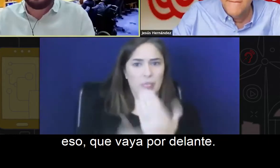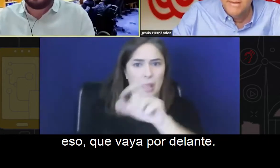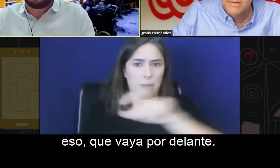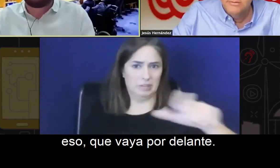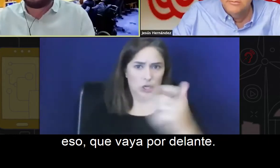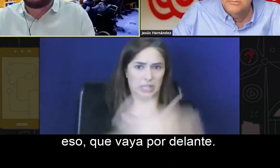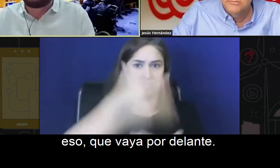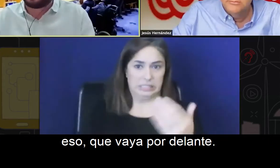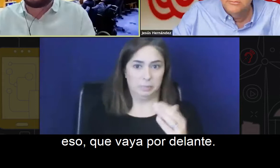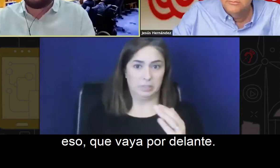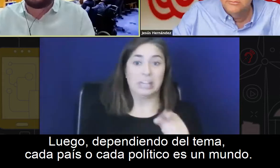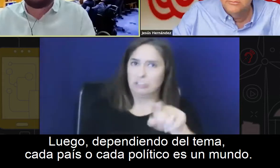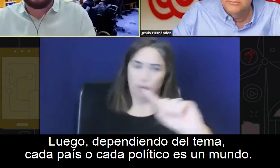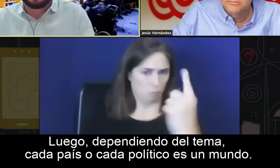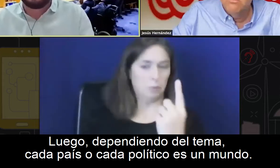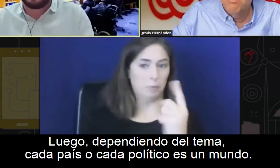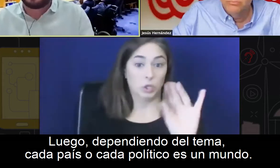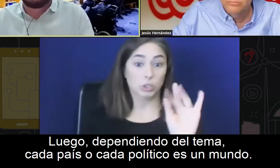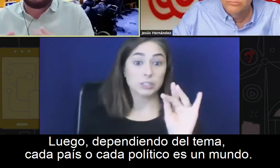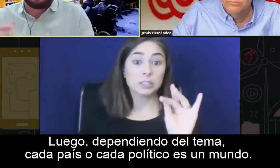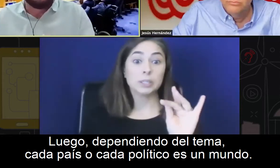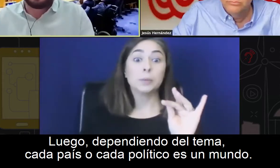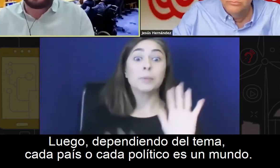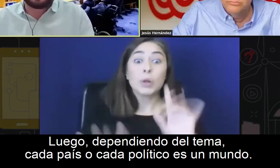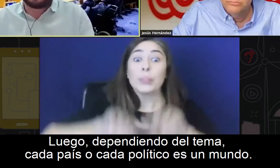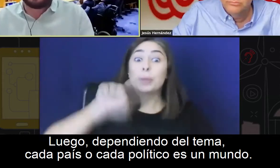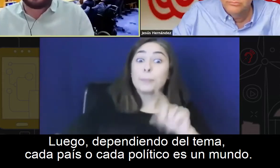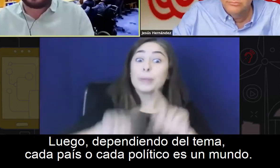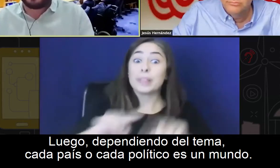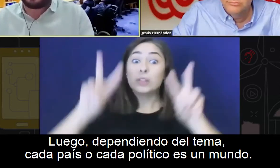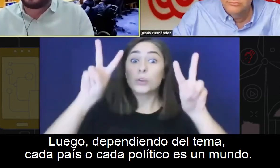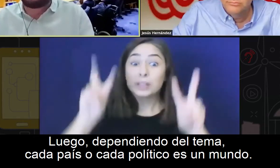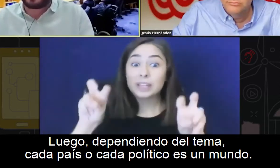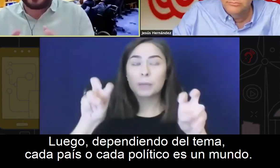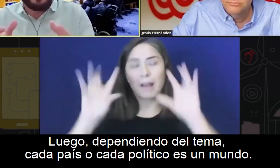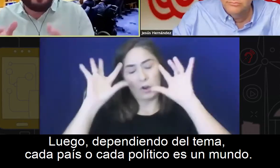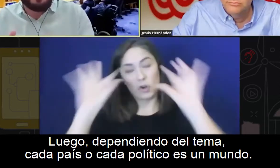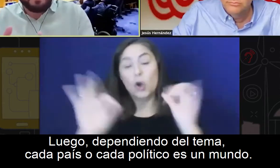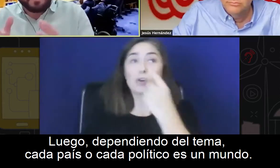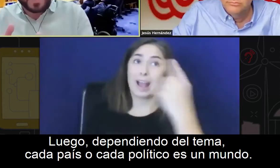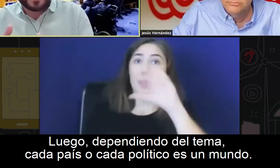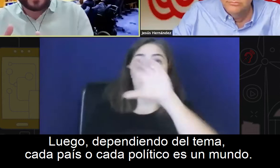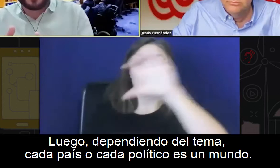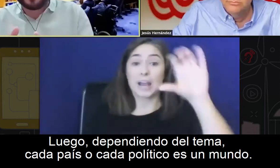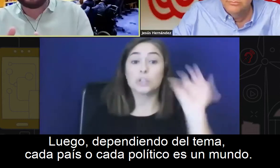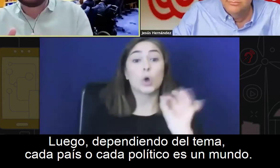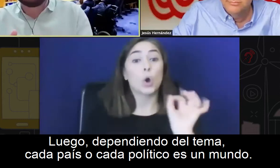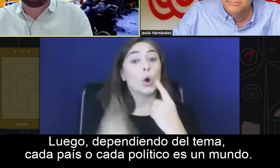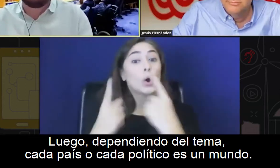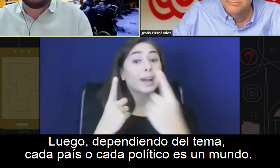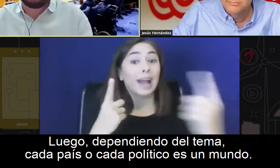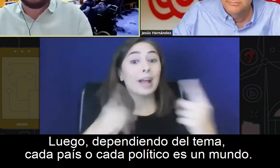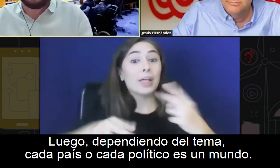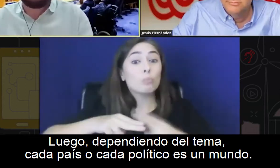Eso que vaya por delante. Luego, dependiendo del tema, obviamente cada país o cada